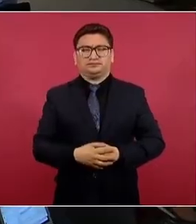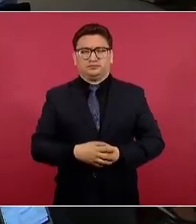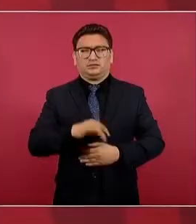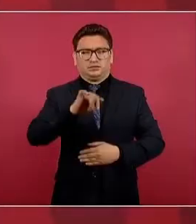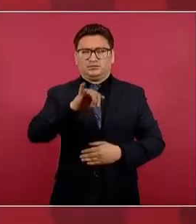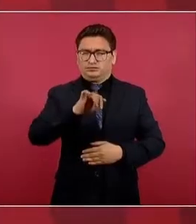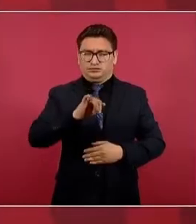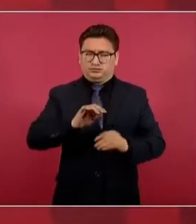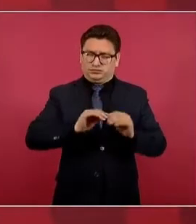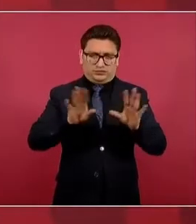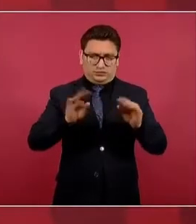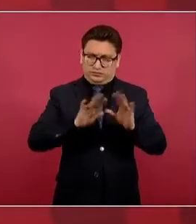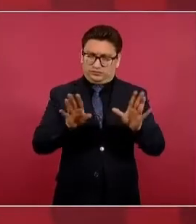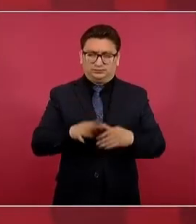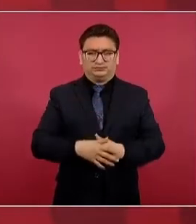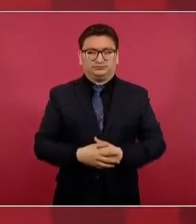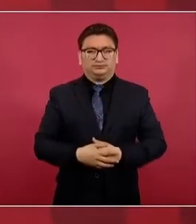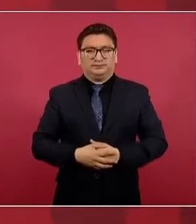cómo no.